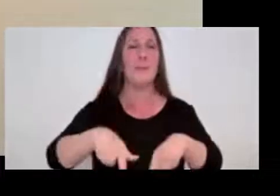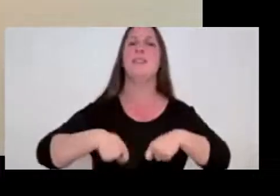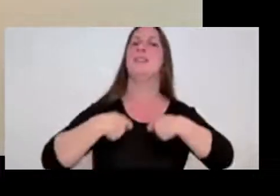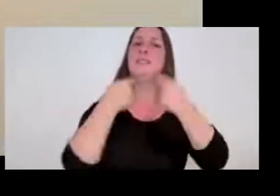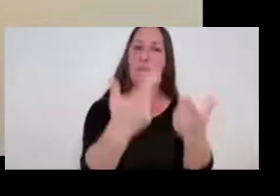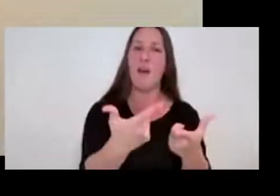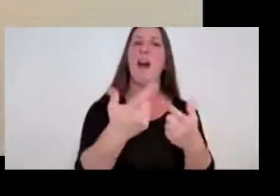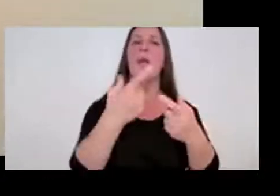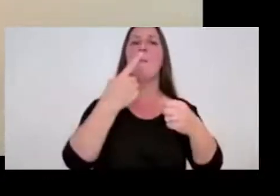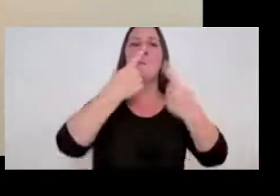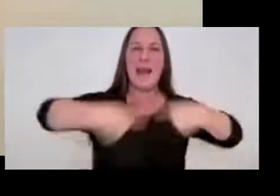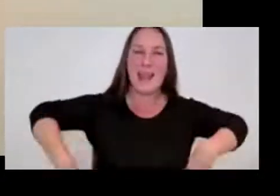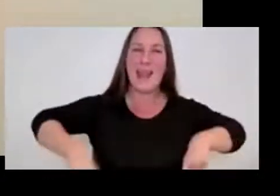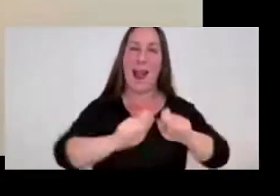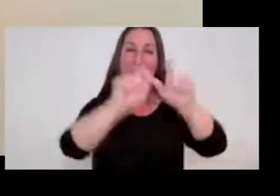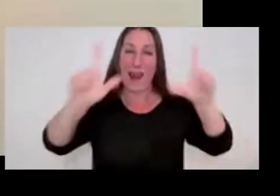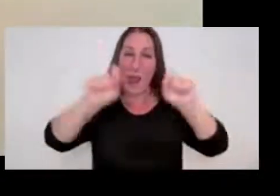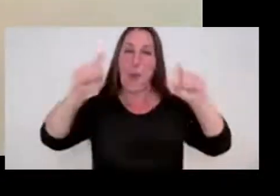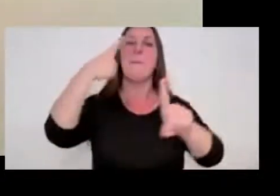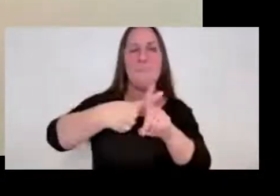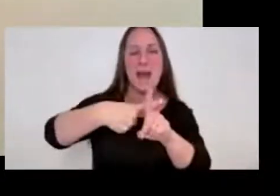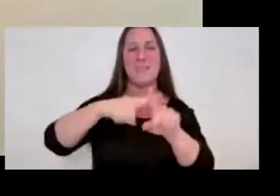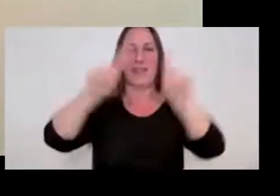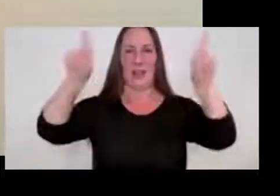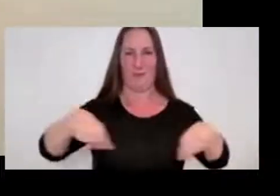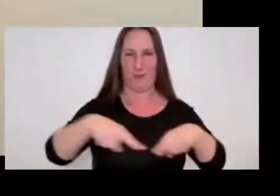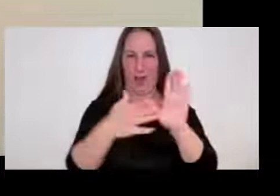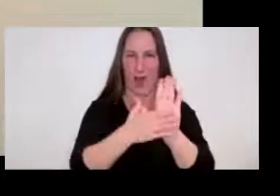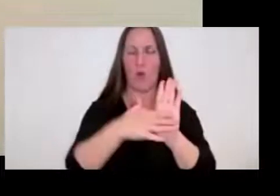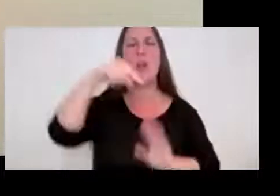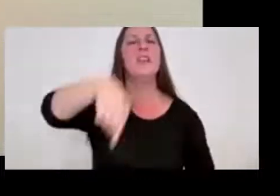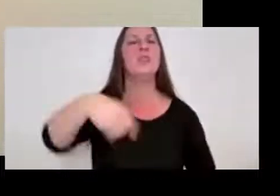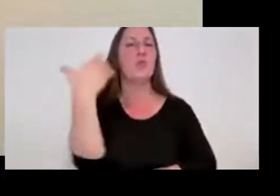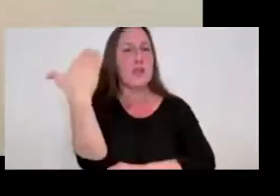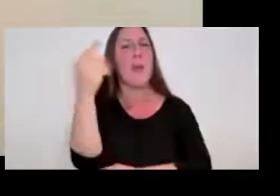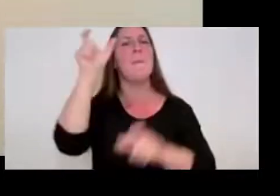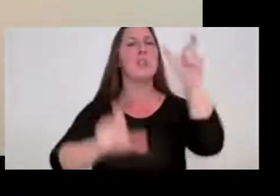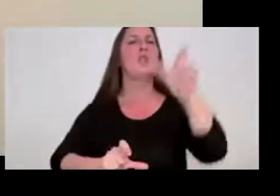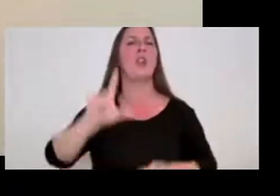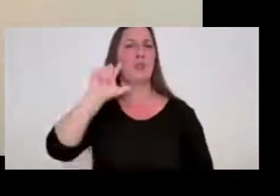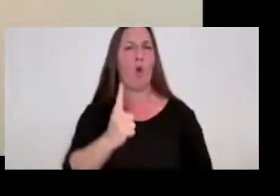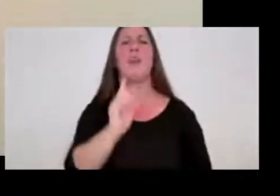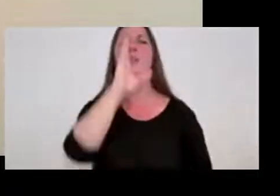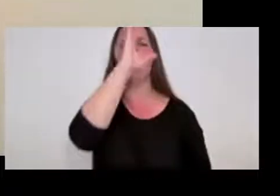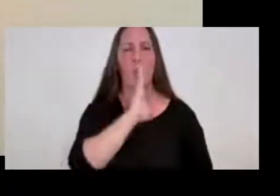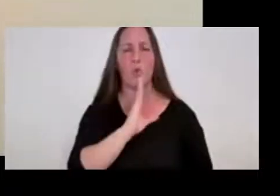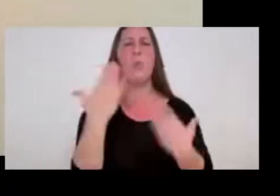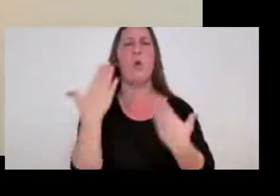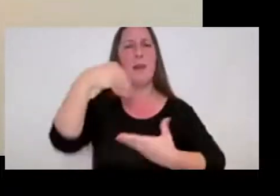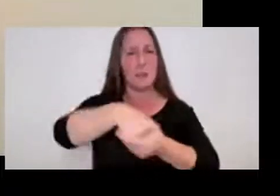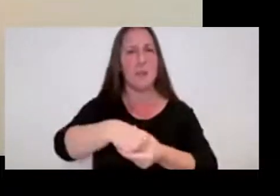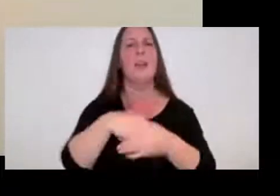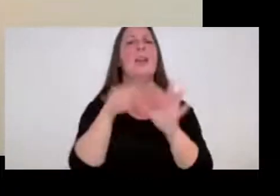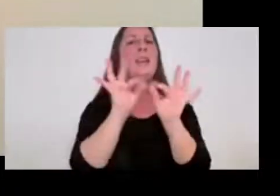el material que les mencioné recién. Esta es una charla que es apta para hipoacústicos, y también contamos con intérpretes